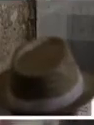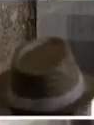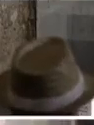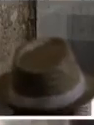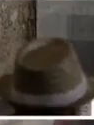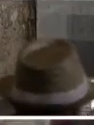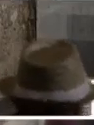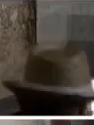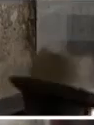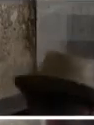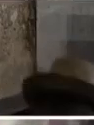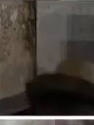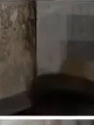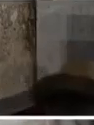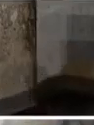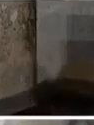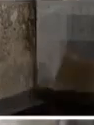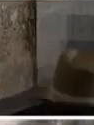extremadura